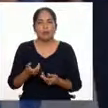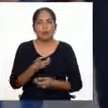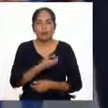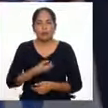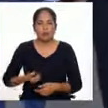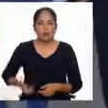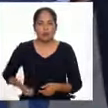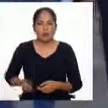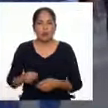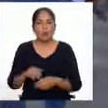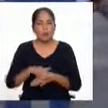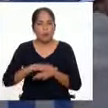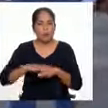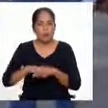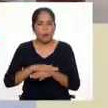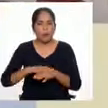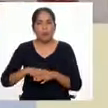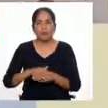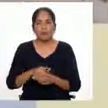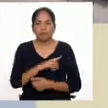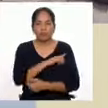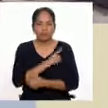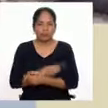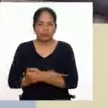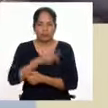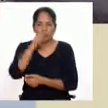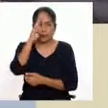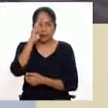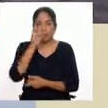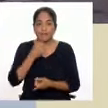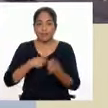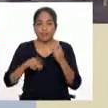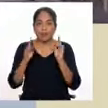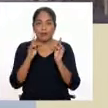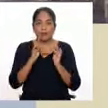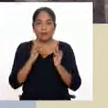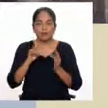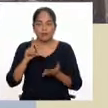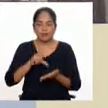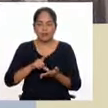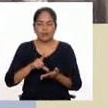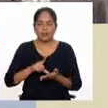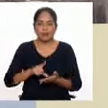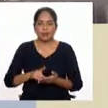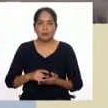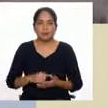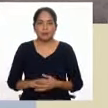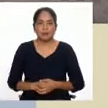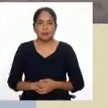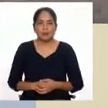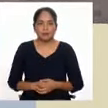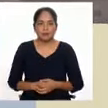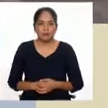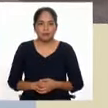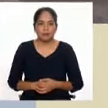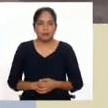Plan Compunche Perú. Nosotros retornamos a Lima para continuar con la programación habitual de TV Perú.